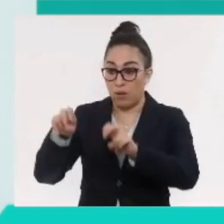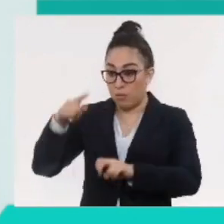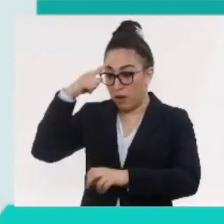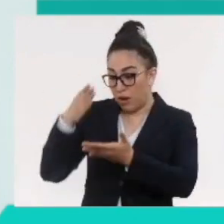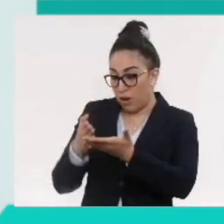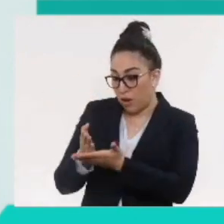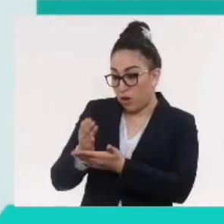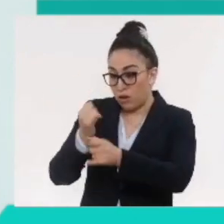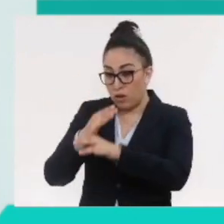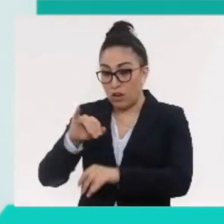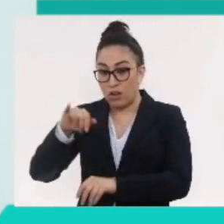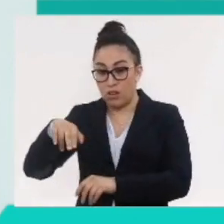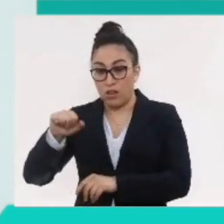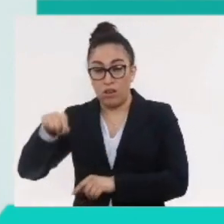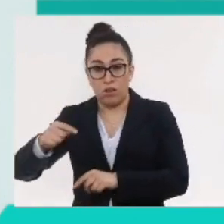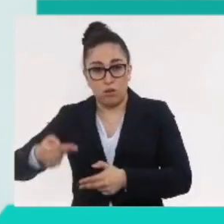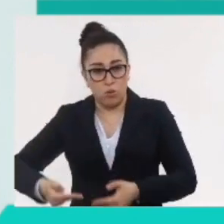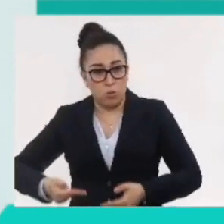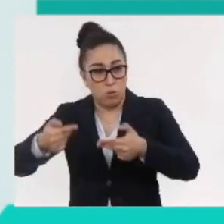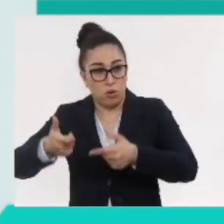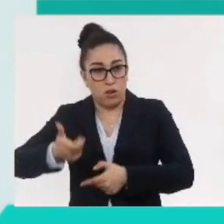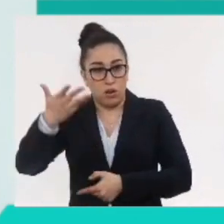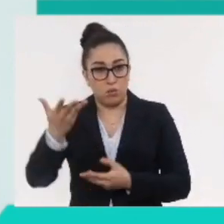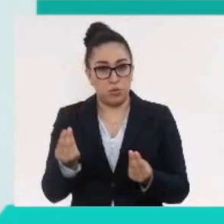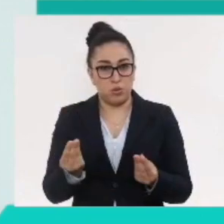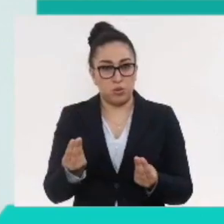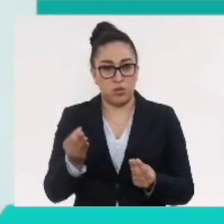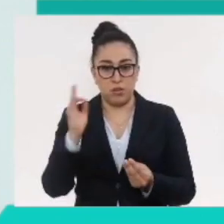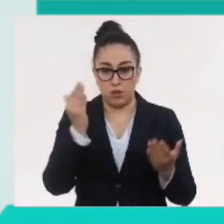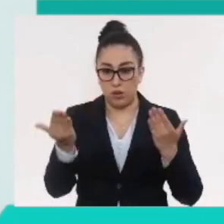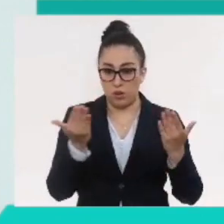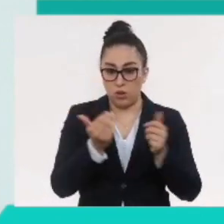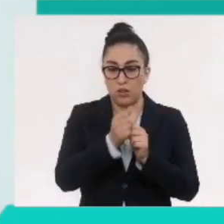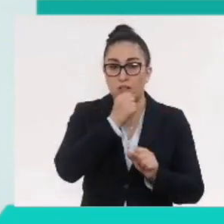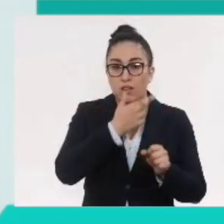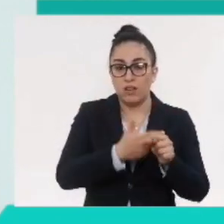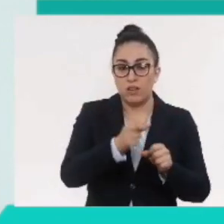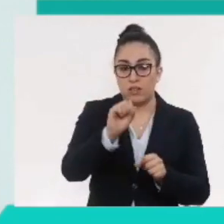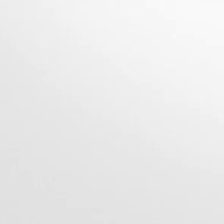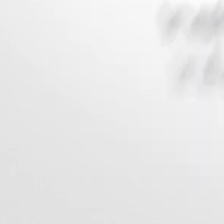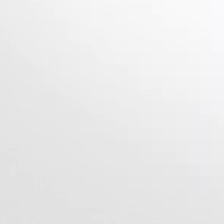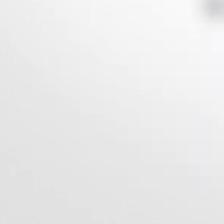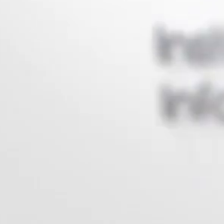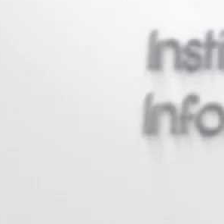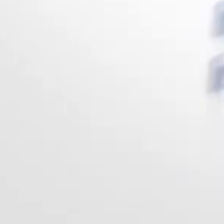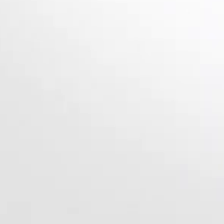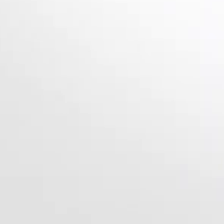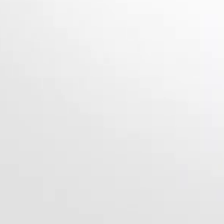costoso el instituto, si lo medimos con Segalmex, habría muchos institutos.